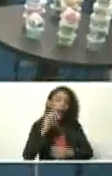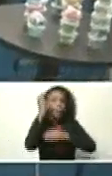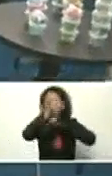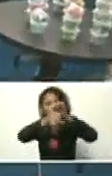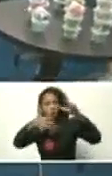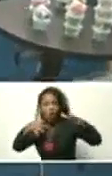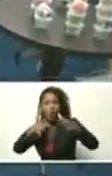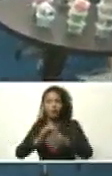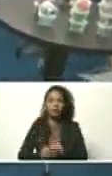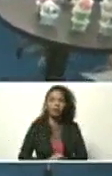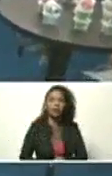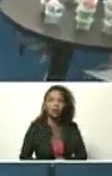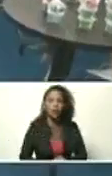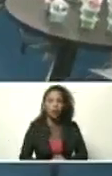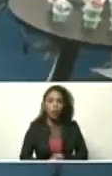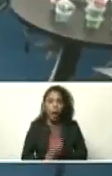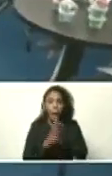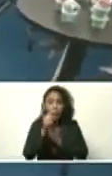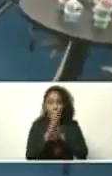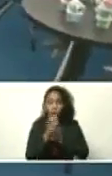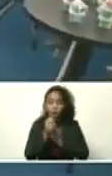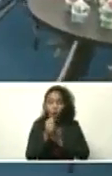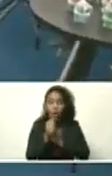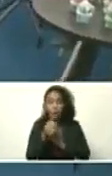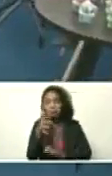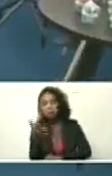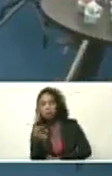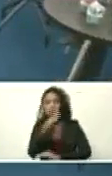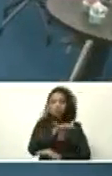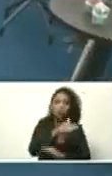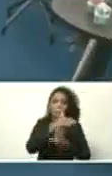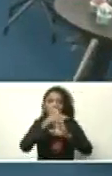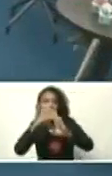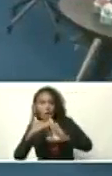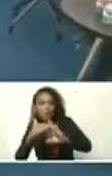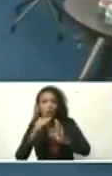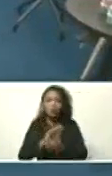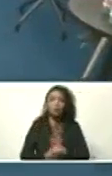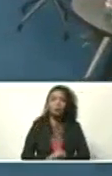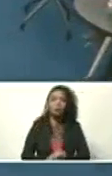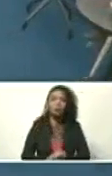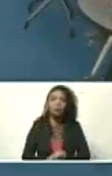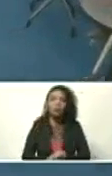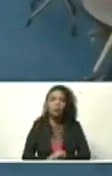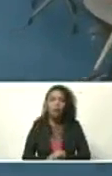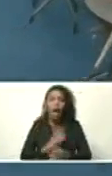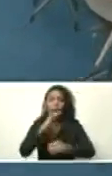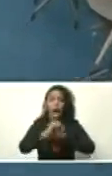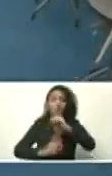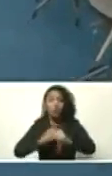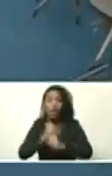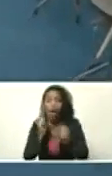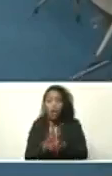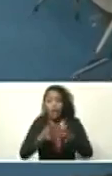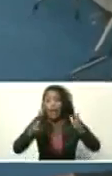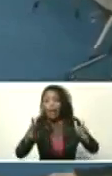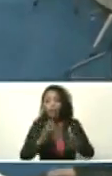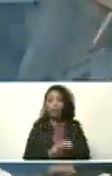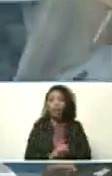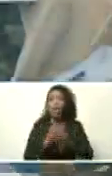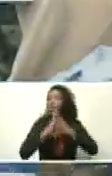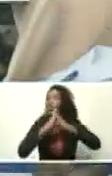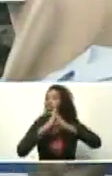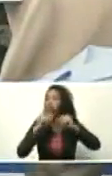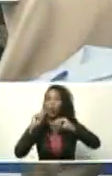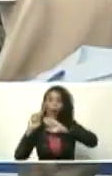Amazonas, emprendedores regulares, medianos, emprendedores asociados y grandes, todo el apoyo